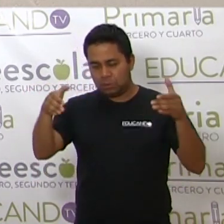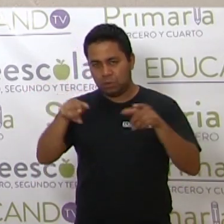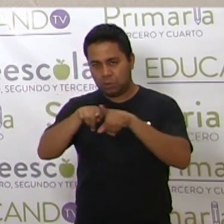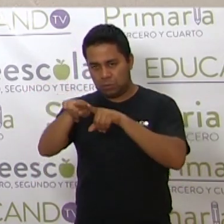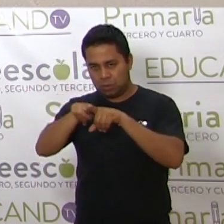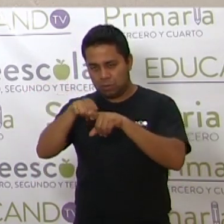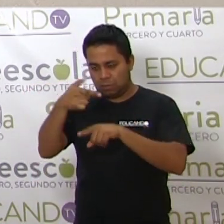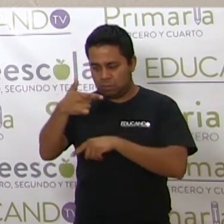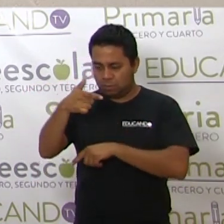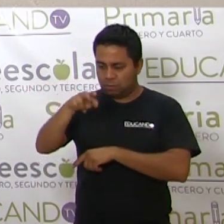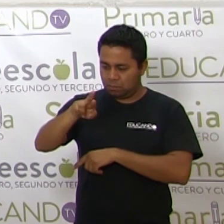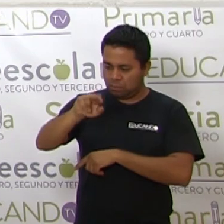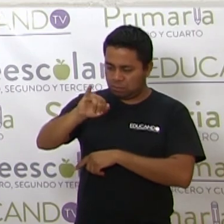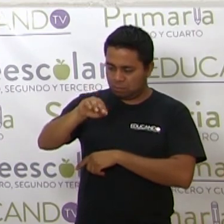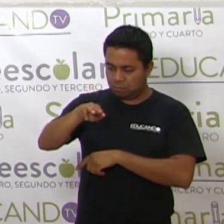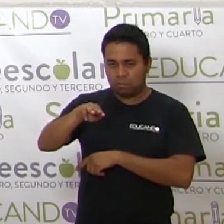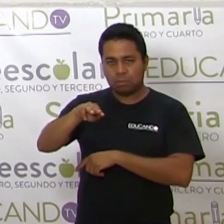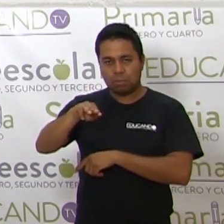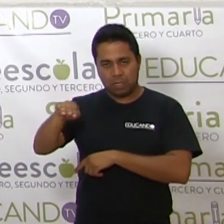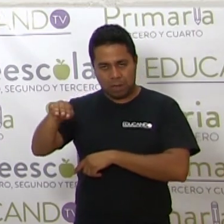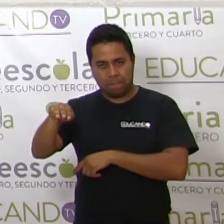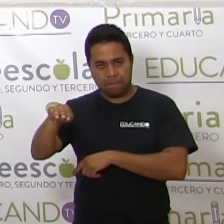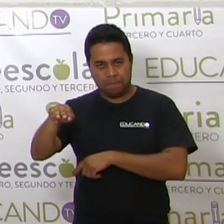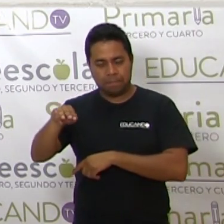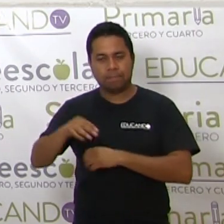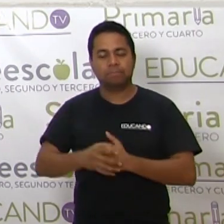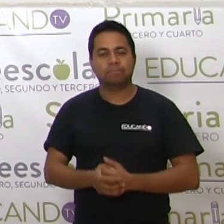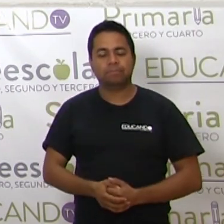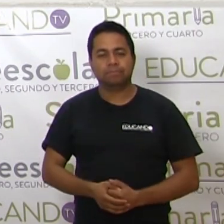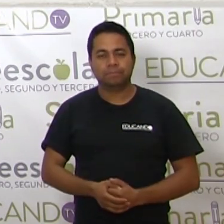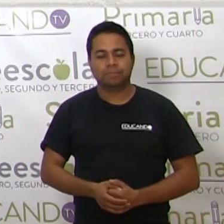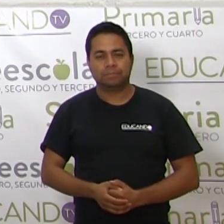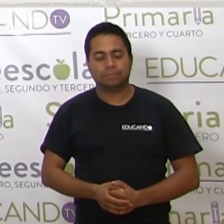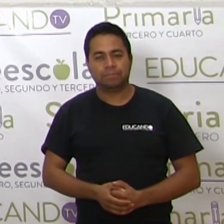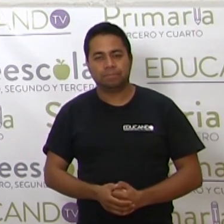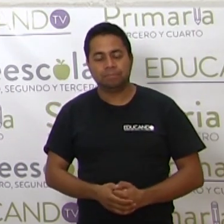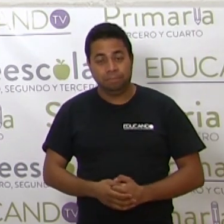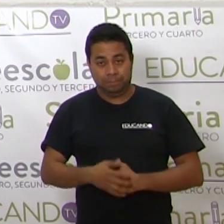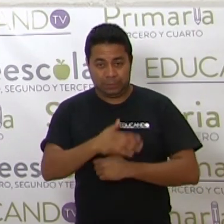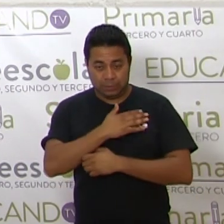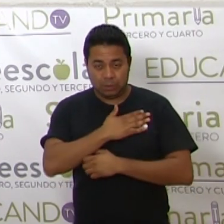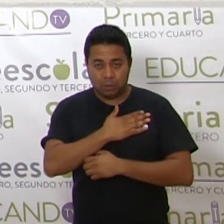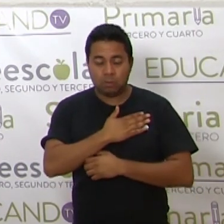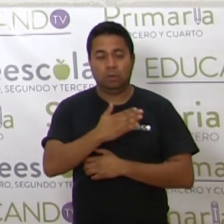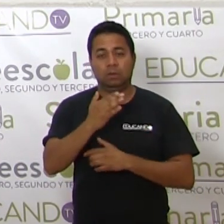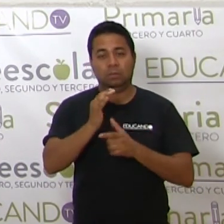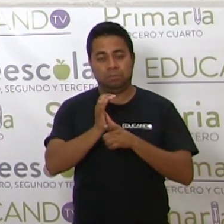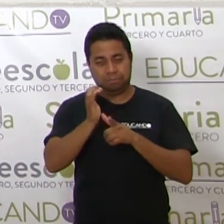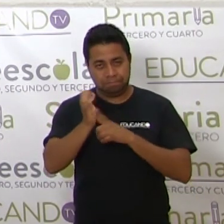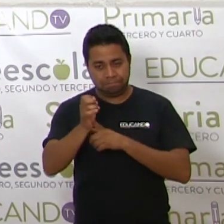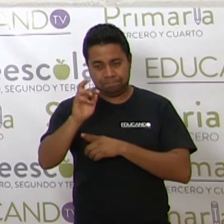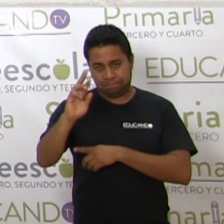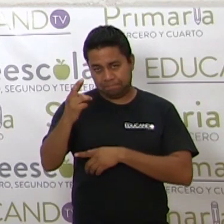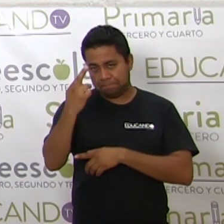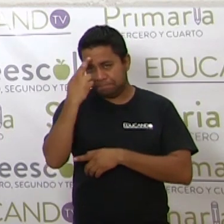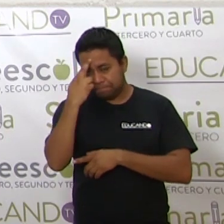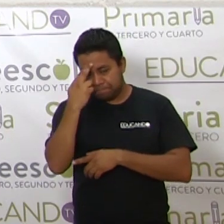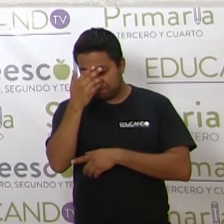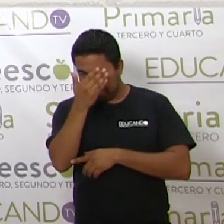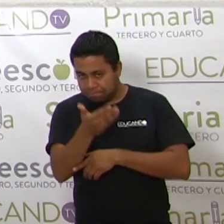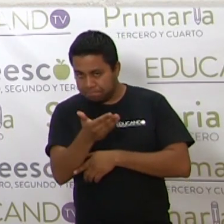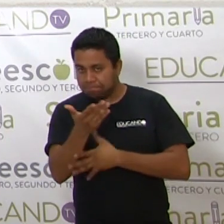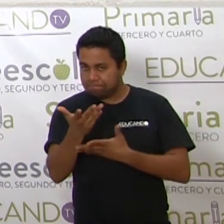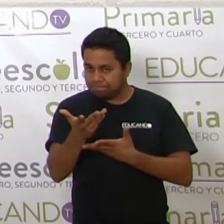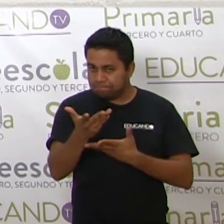grimm guillermo i jacobo pues bueno entonces se acuerdan cómo se llamaba